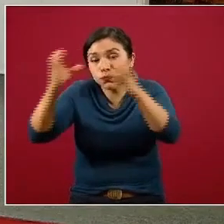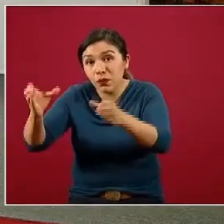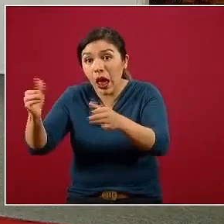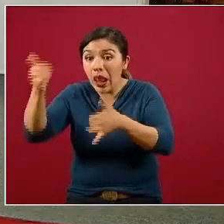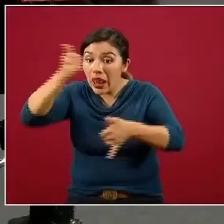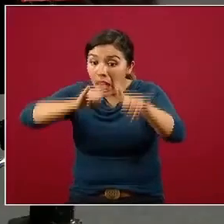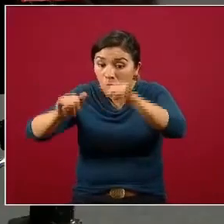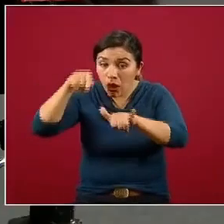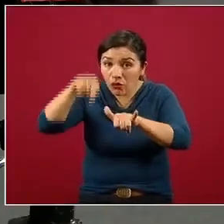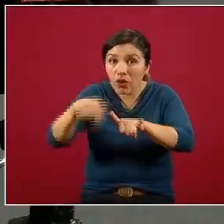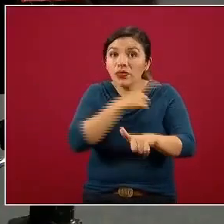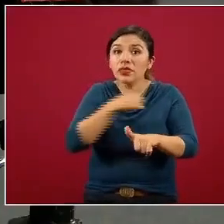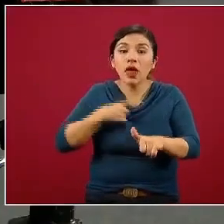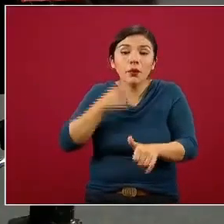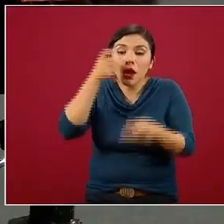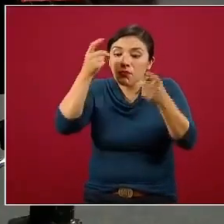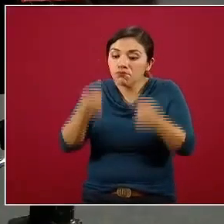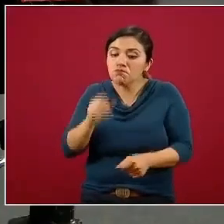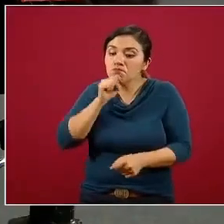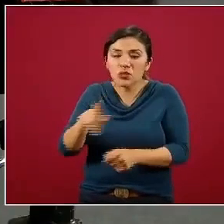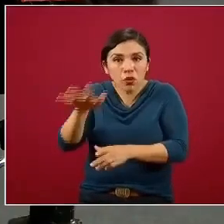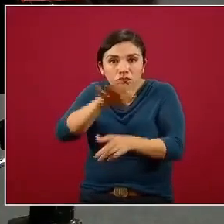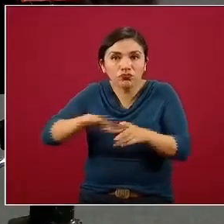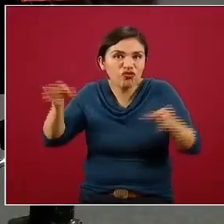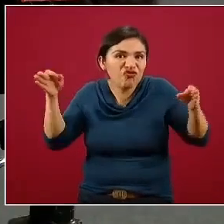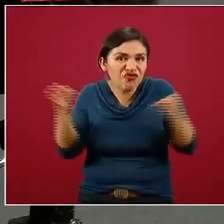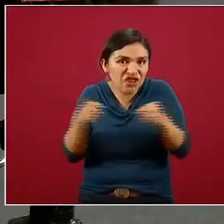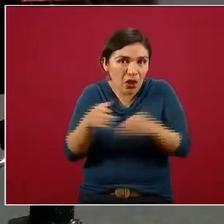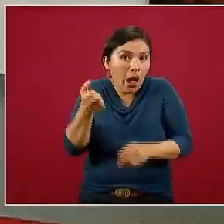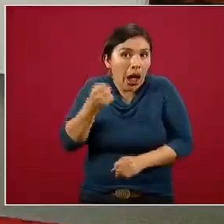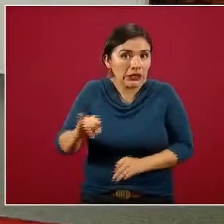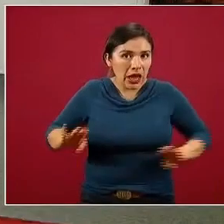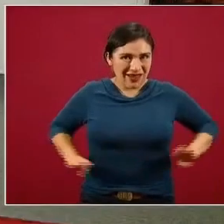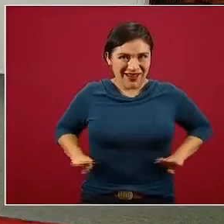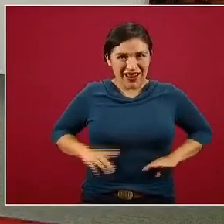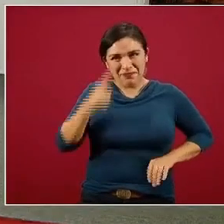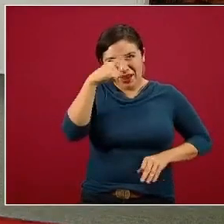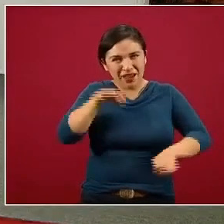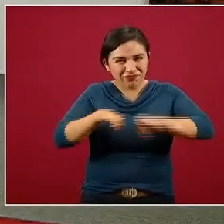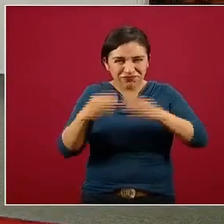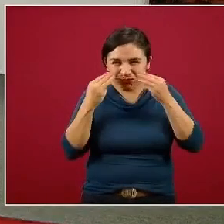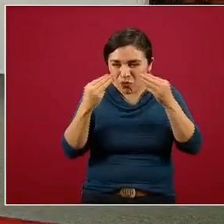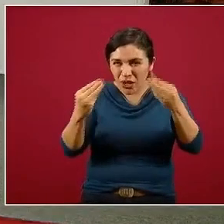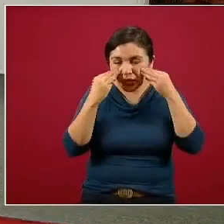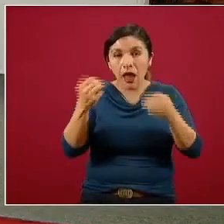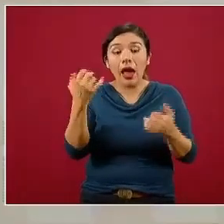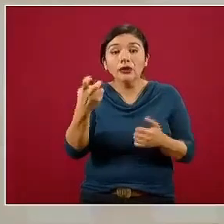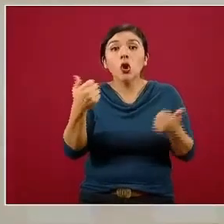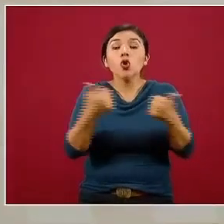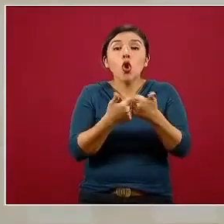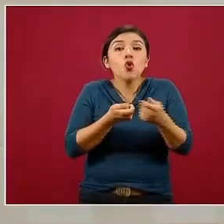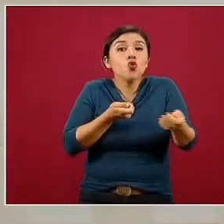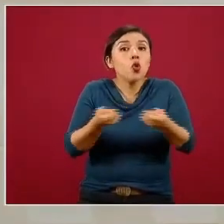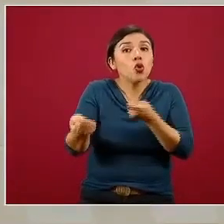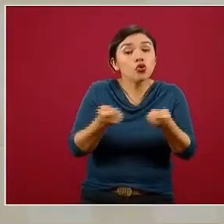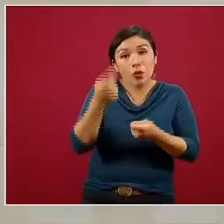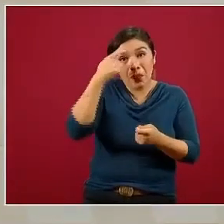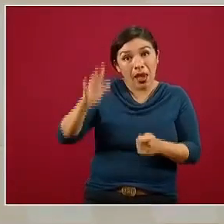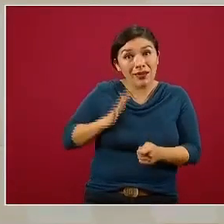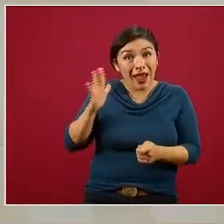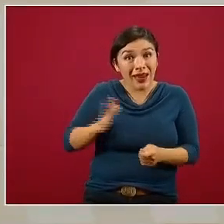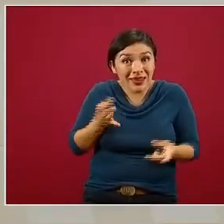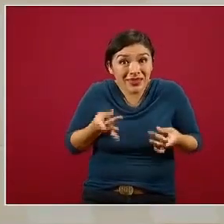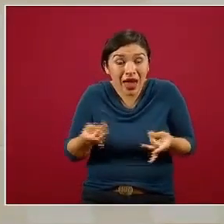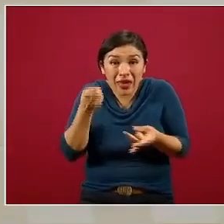la procesa en ese mismo contexto. Entonces, lógicamente, siempre el control de calidad que realizan los laboratorios de